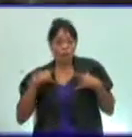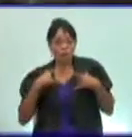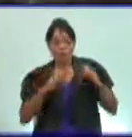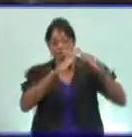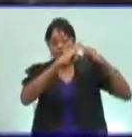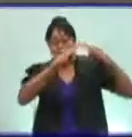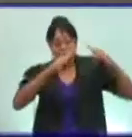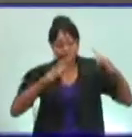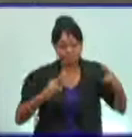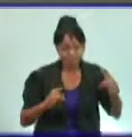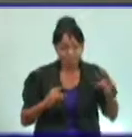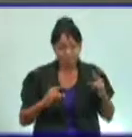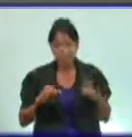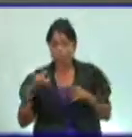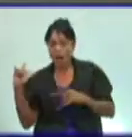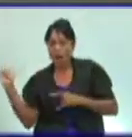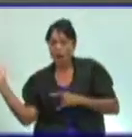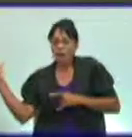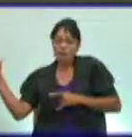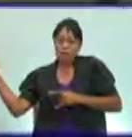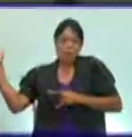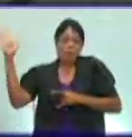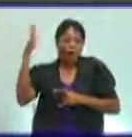En el suelo están los troncos más